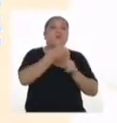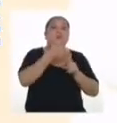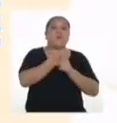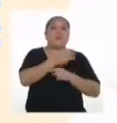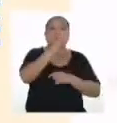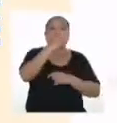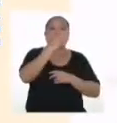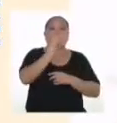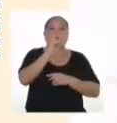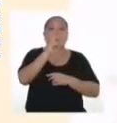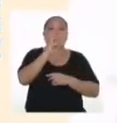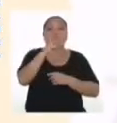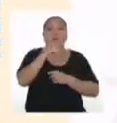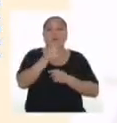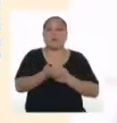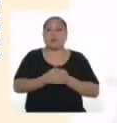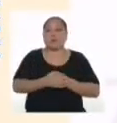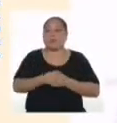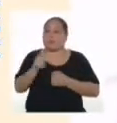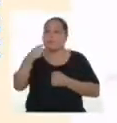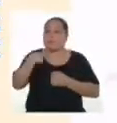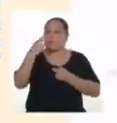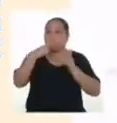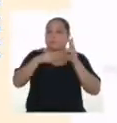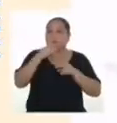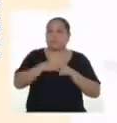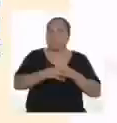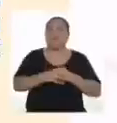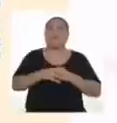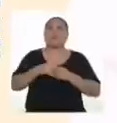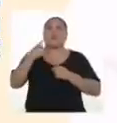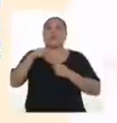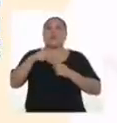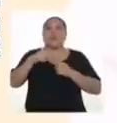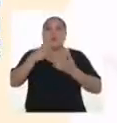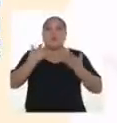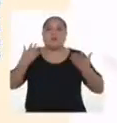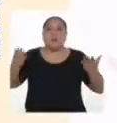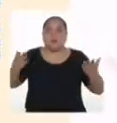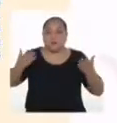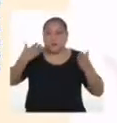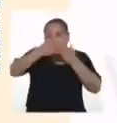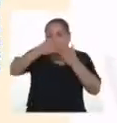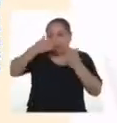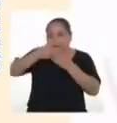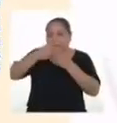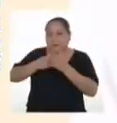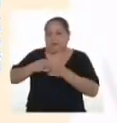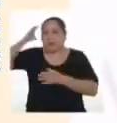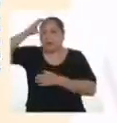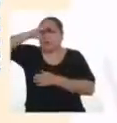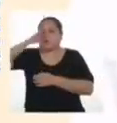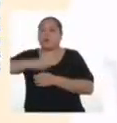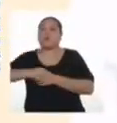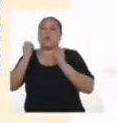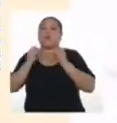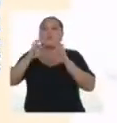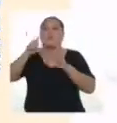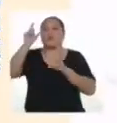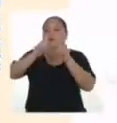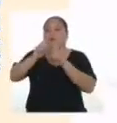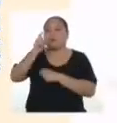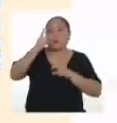dinámica los determinantes espaciales que inciden sobre las capacidades y oportunidades de las personas.